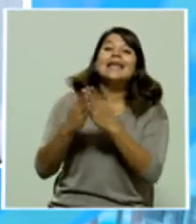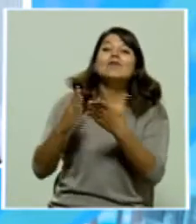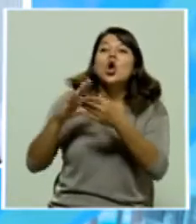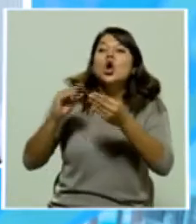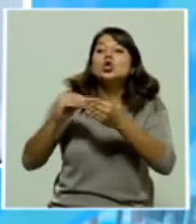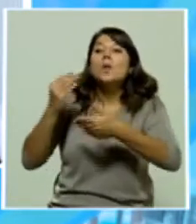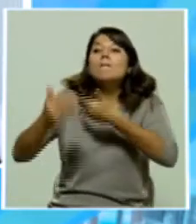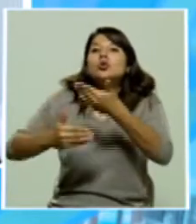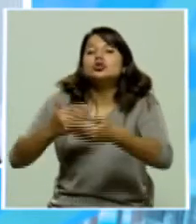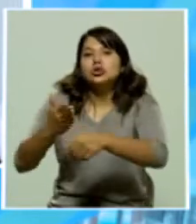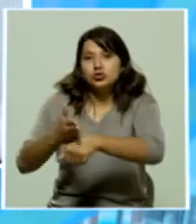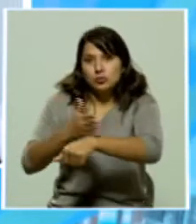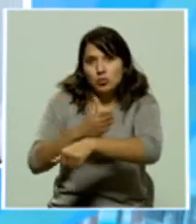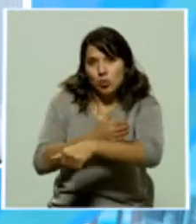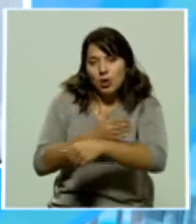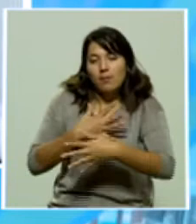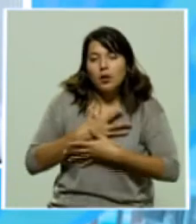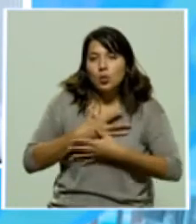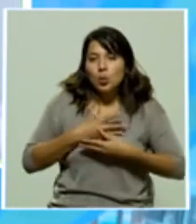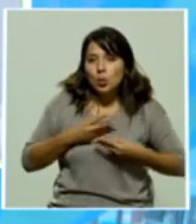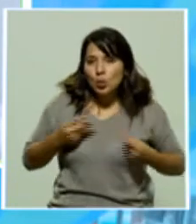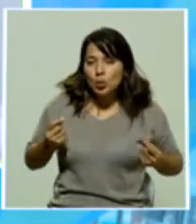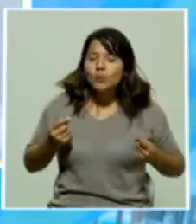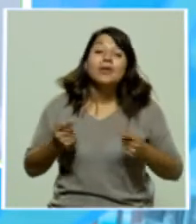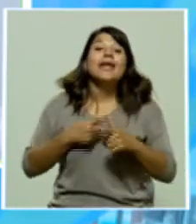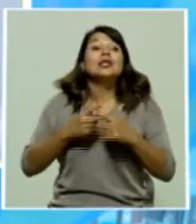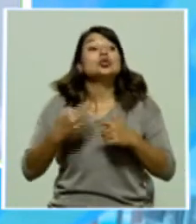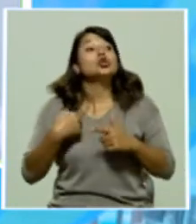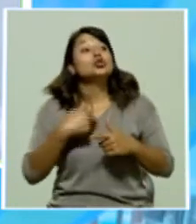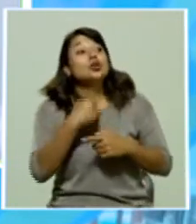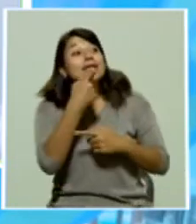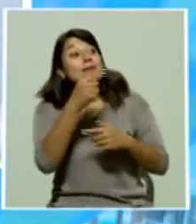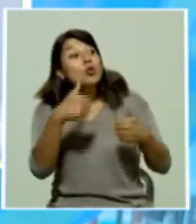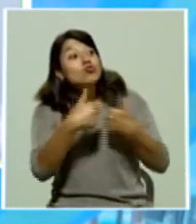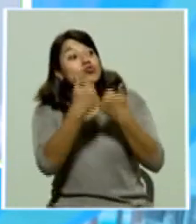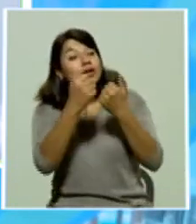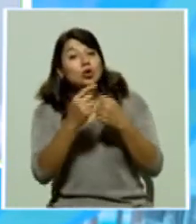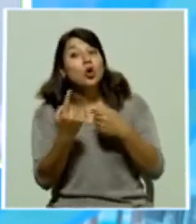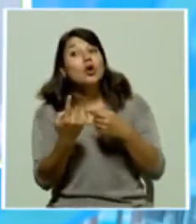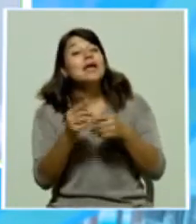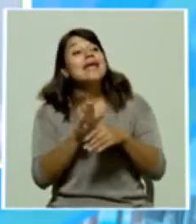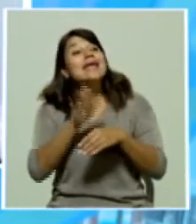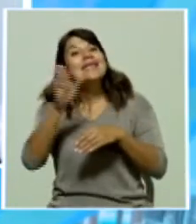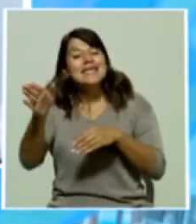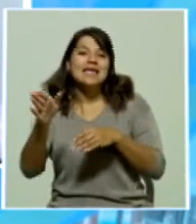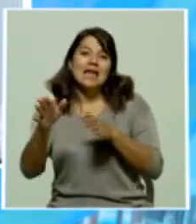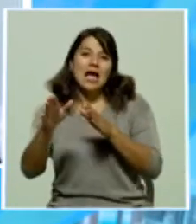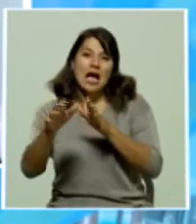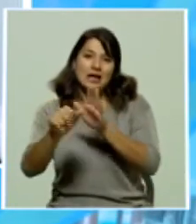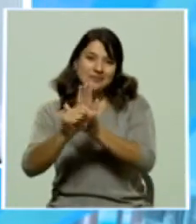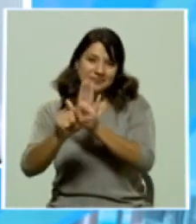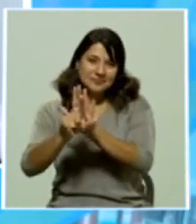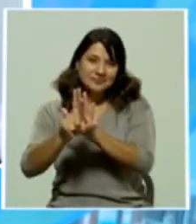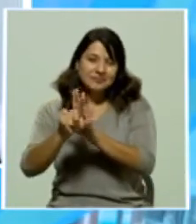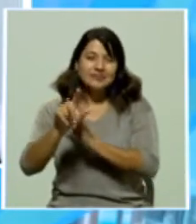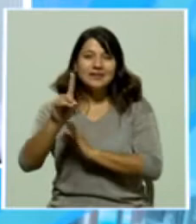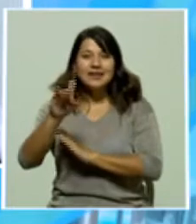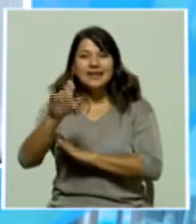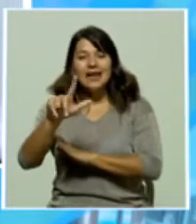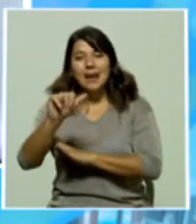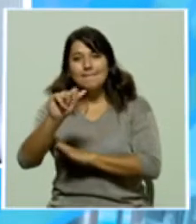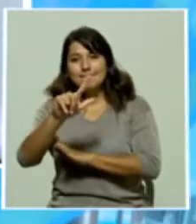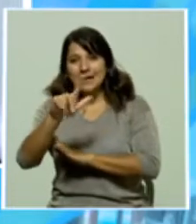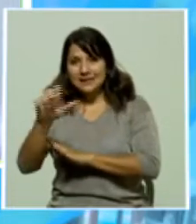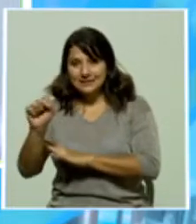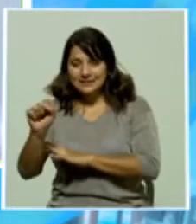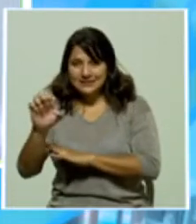era convencerlo de ir a la Asamblea del Valle, y la otra era que nos contara